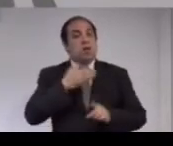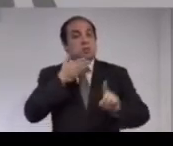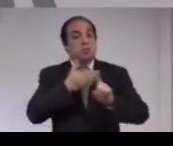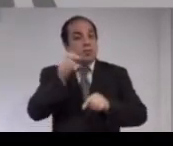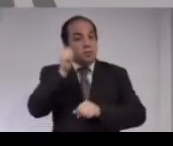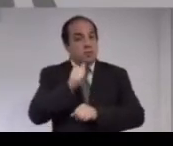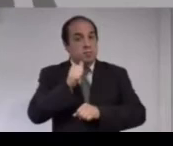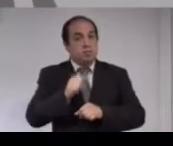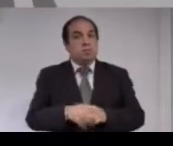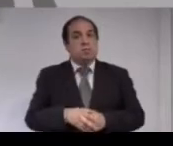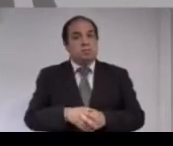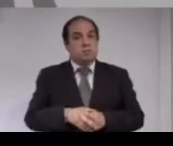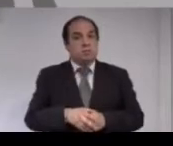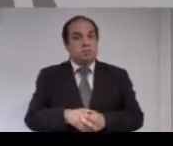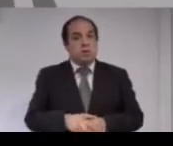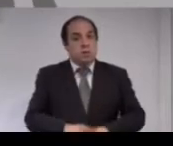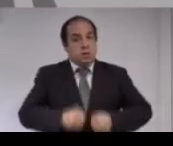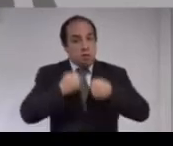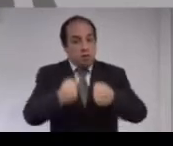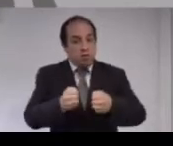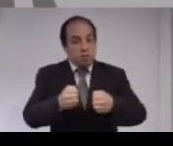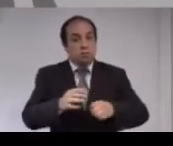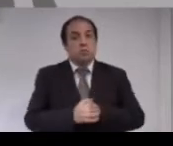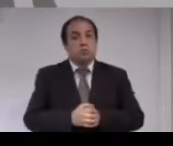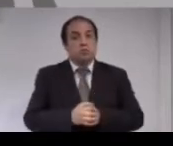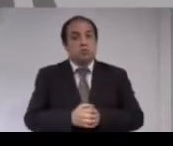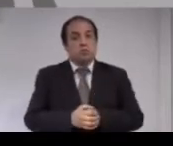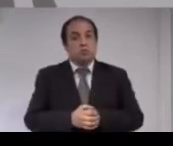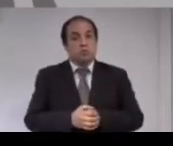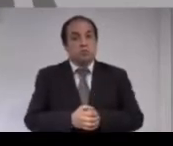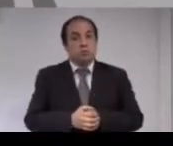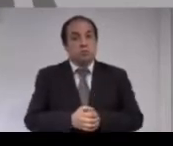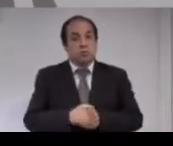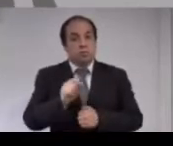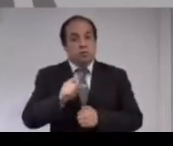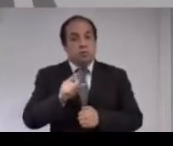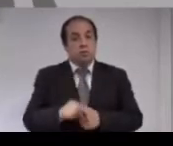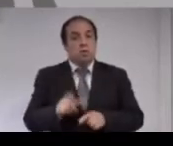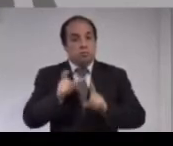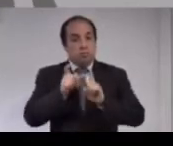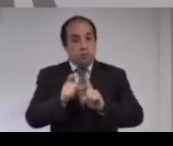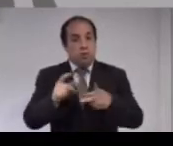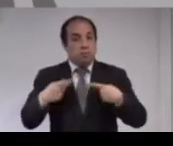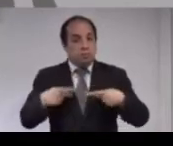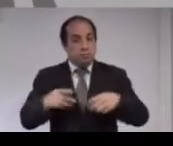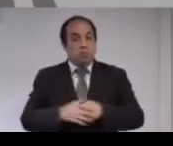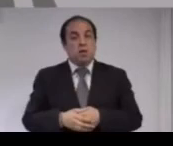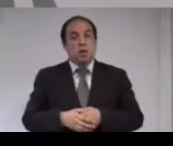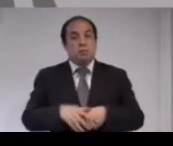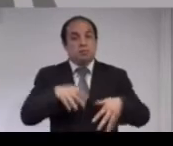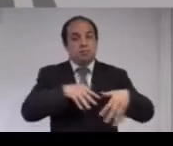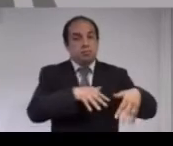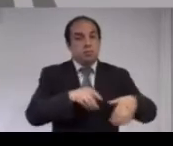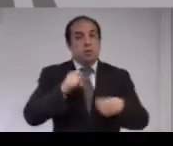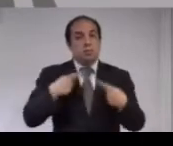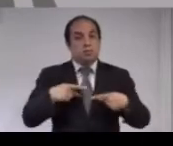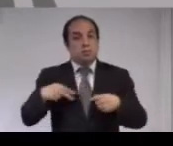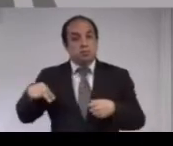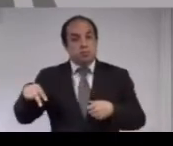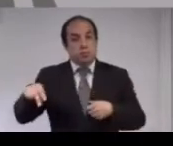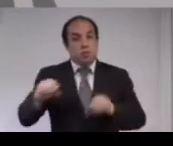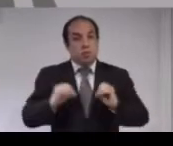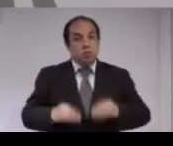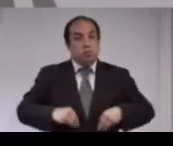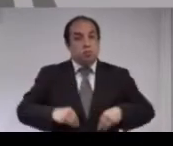el operativo va a ser garantizar la seguridad y la integridad de las personas que se manifiestan, y las personas transeúntes o que habitan en la